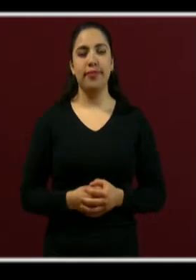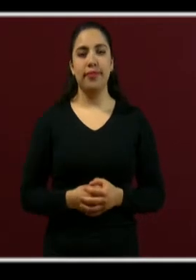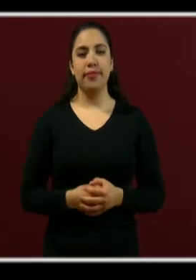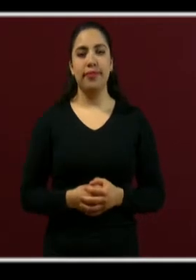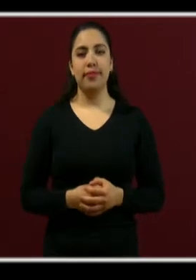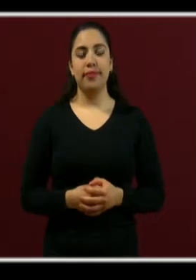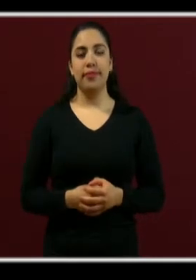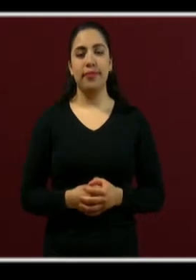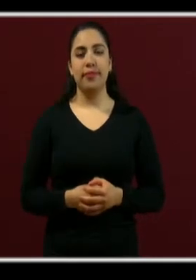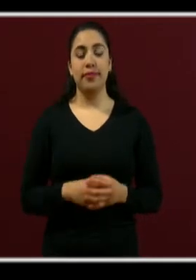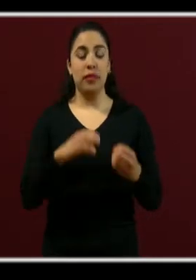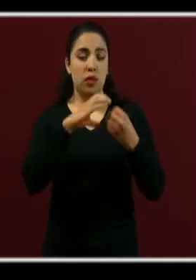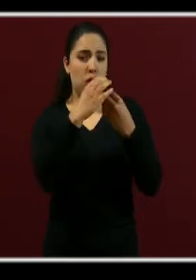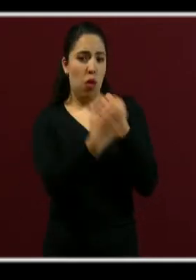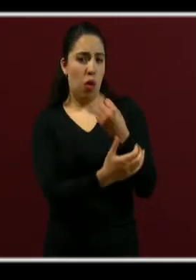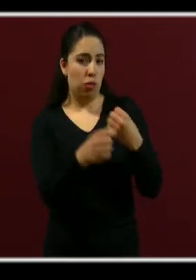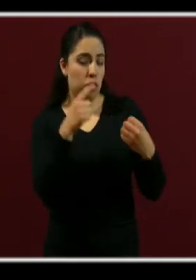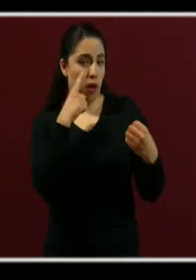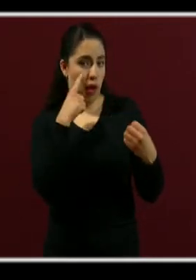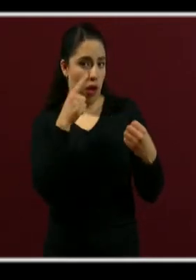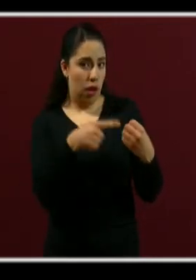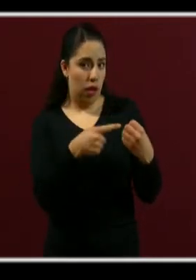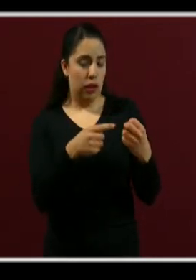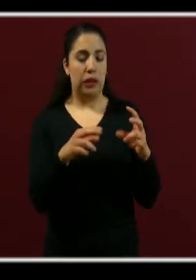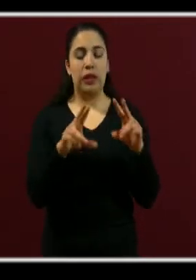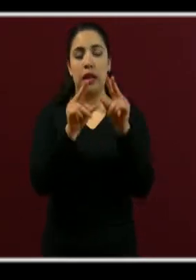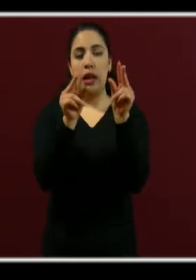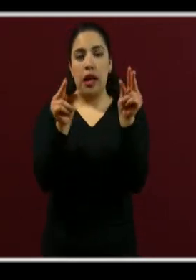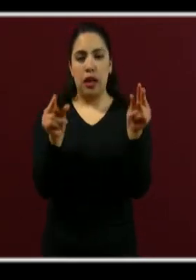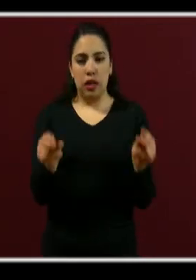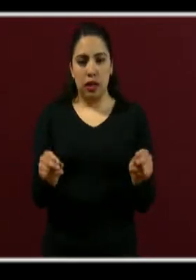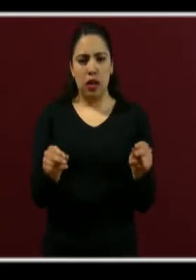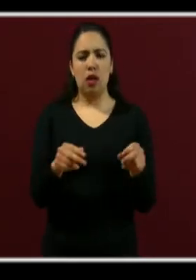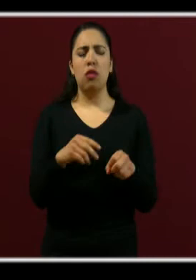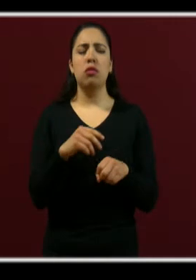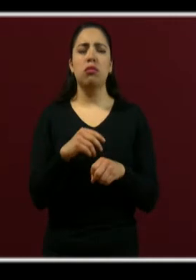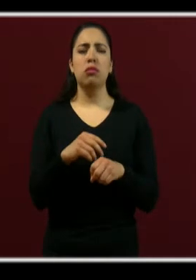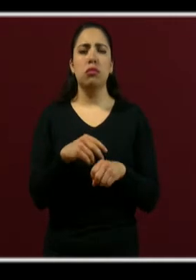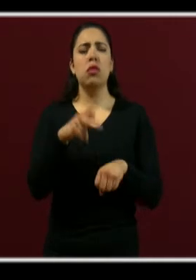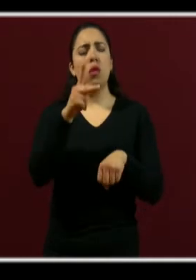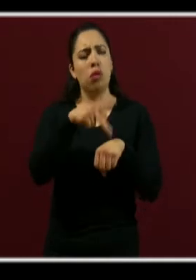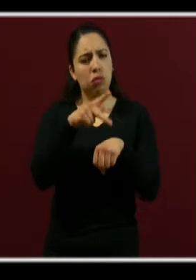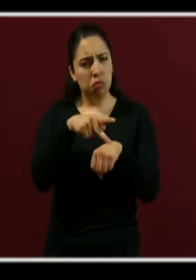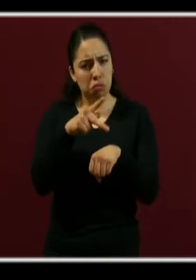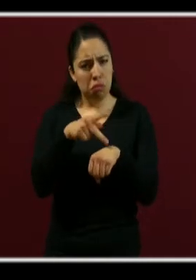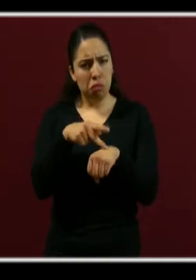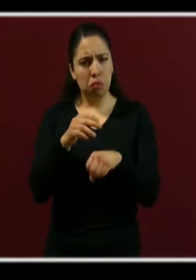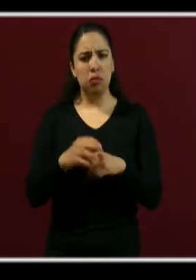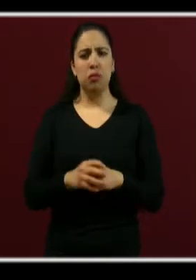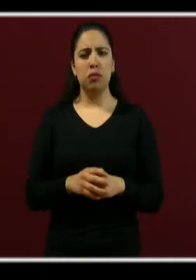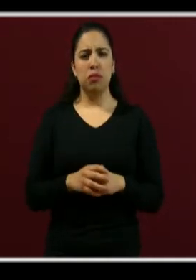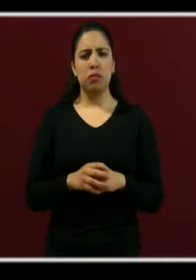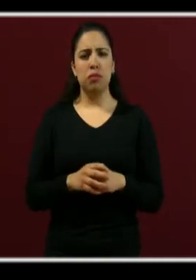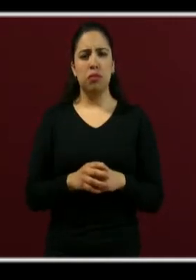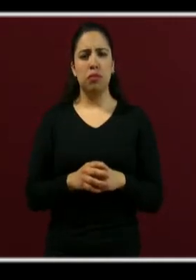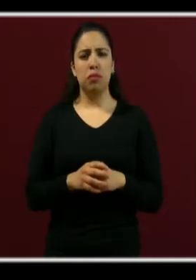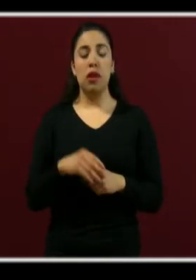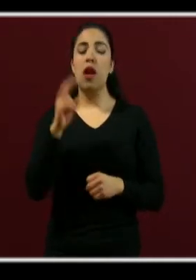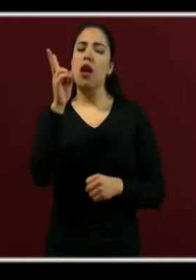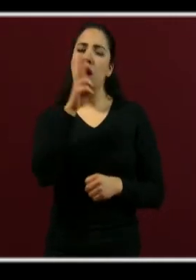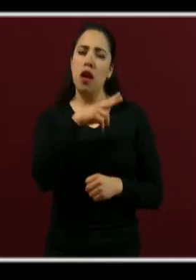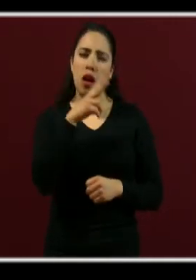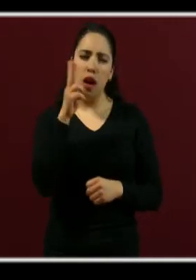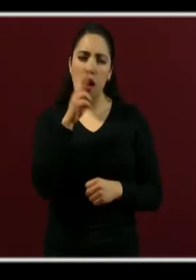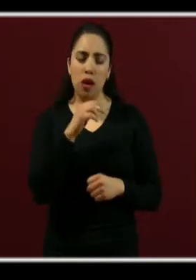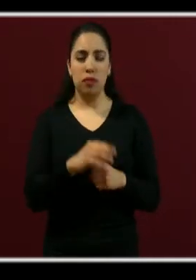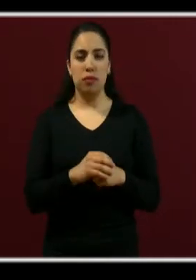Está conformado por hielo, rocas y también por gases. Al ser